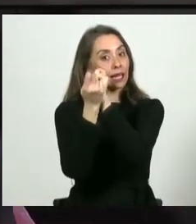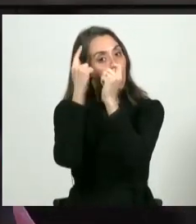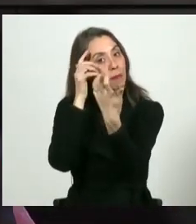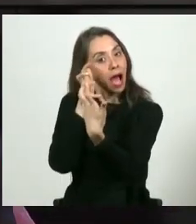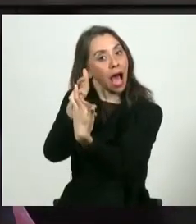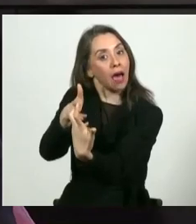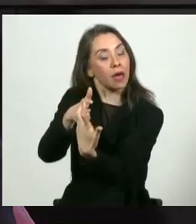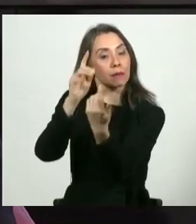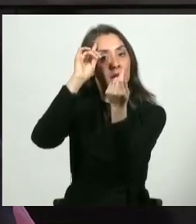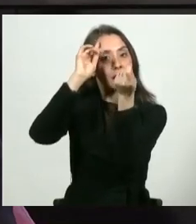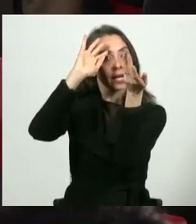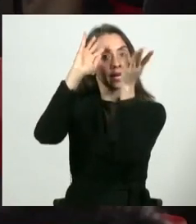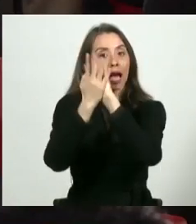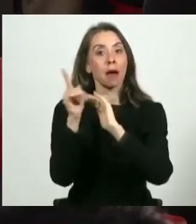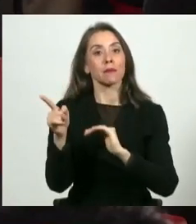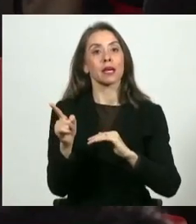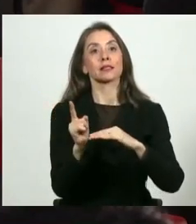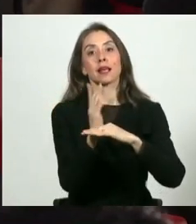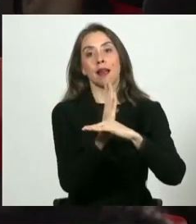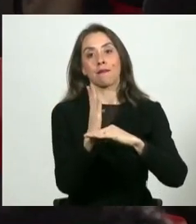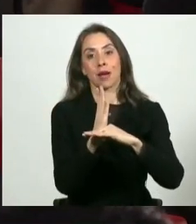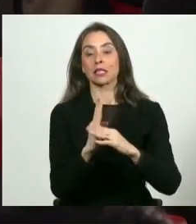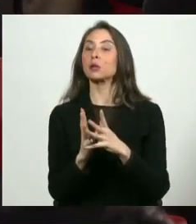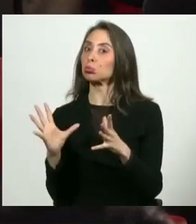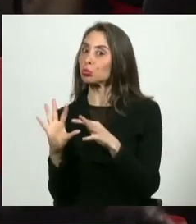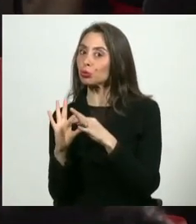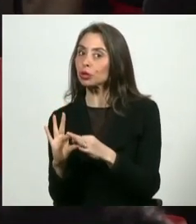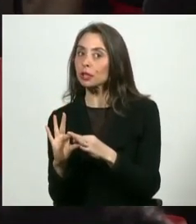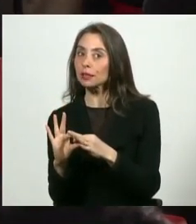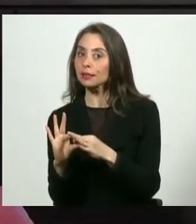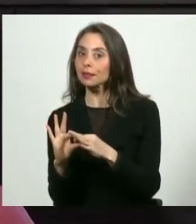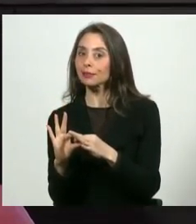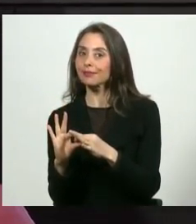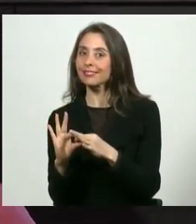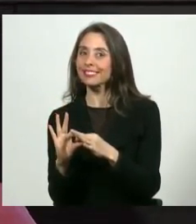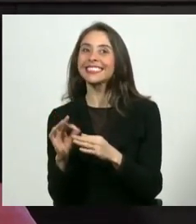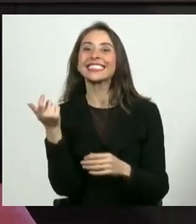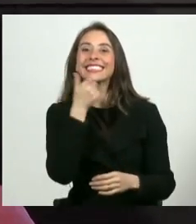Cambio cultural, la base de todo. Muchísimas gracias, Sam.